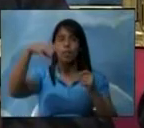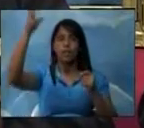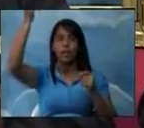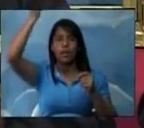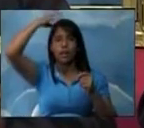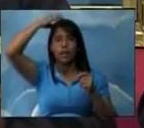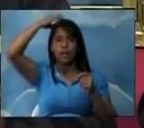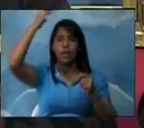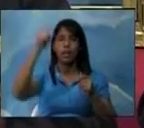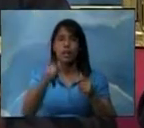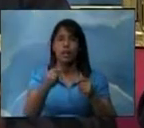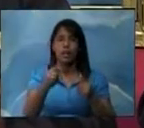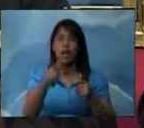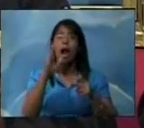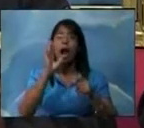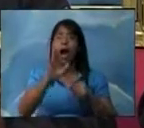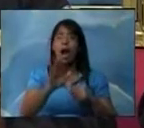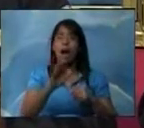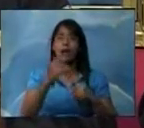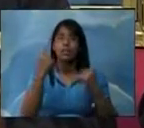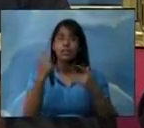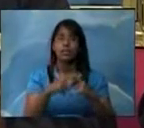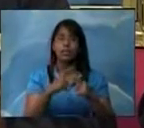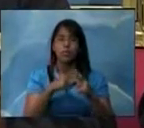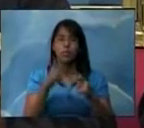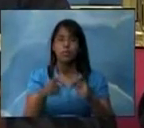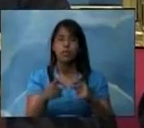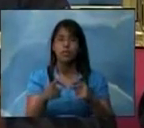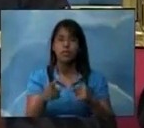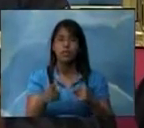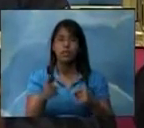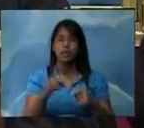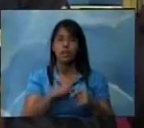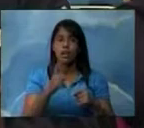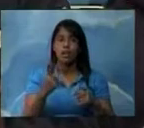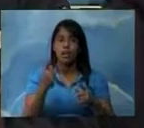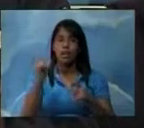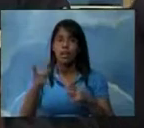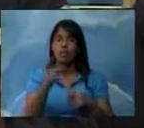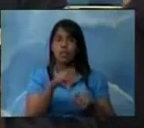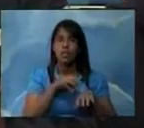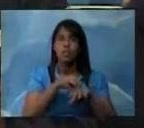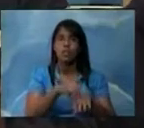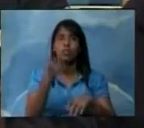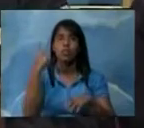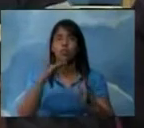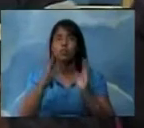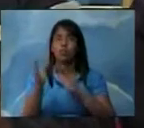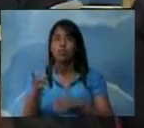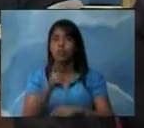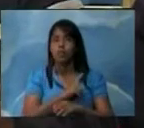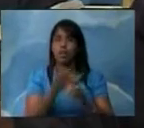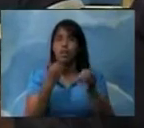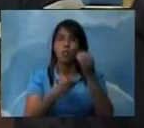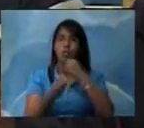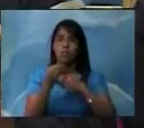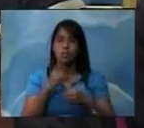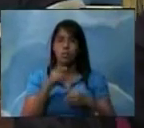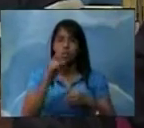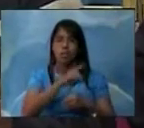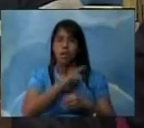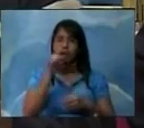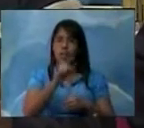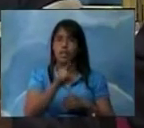rey. Así pues, Melzar se llevó la porción de la comida